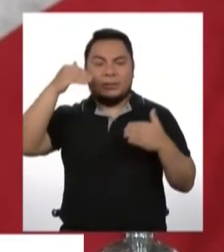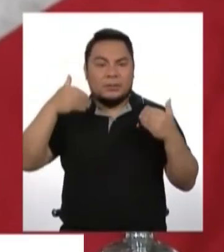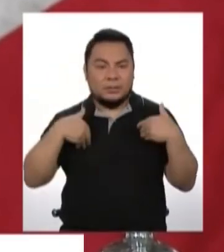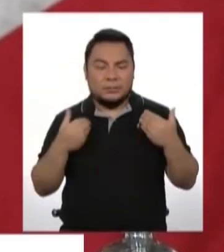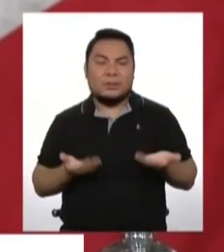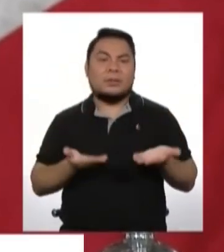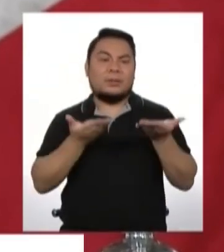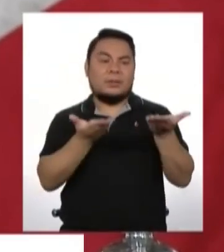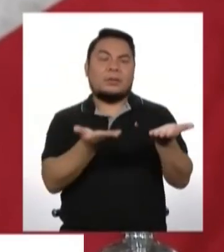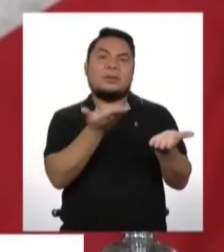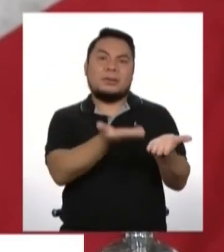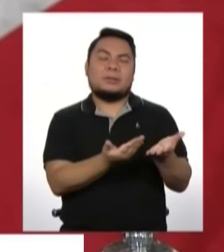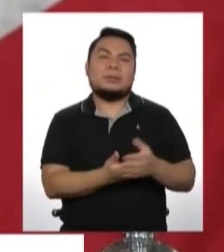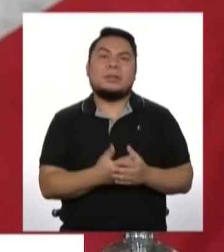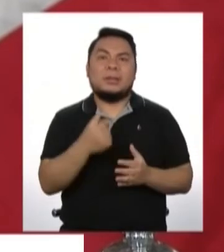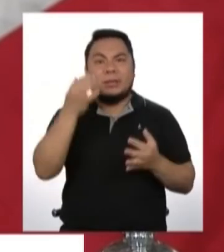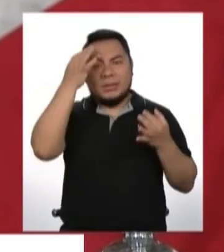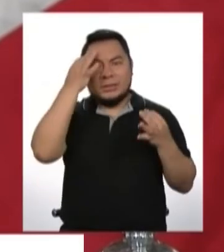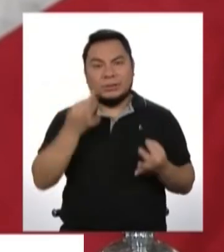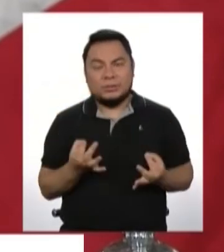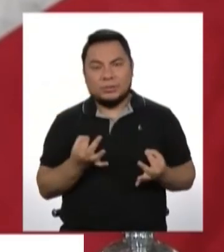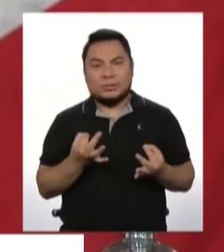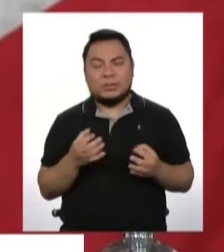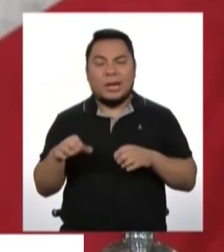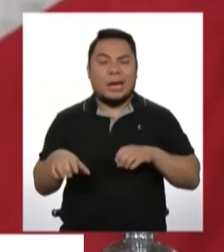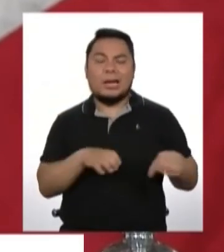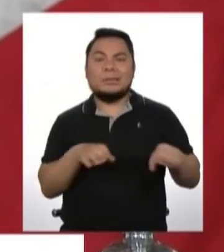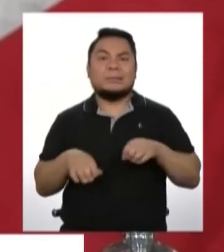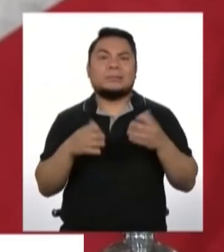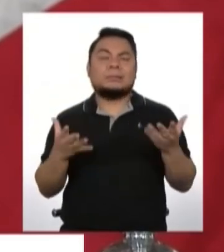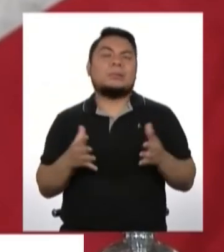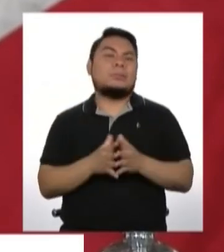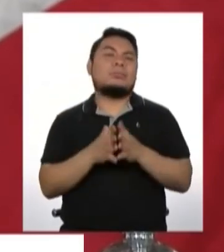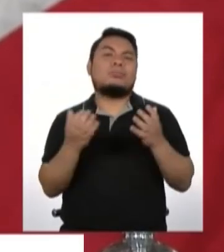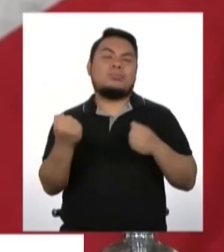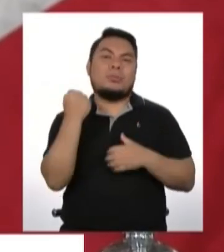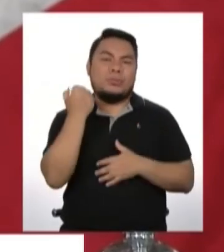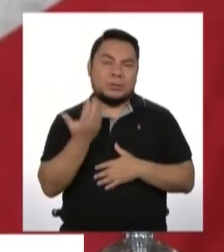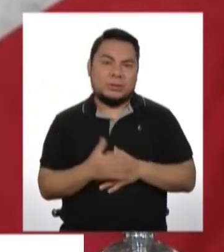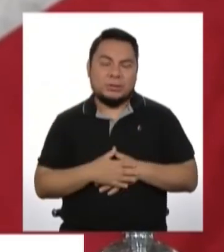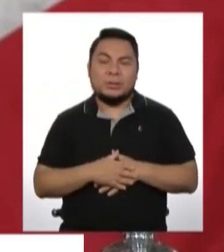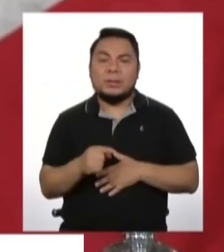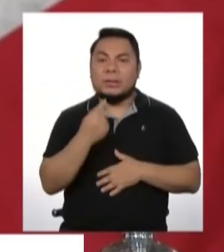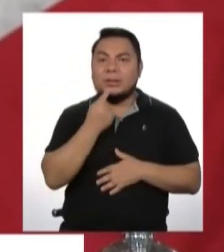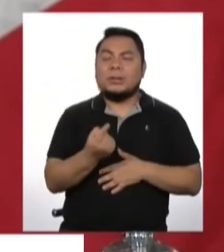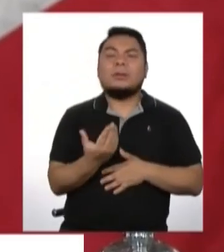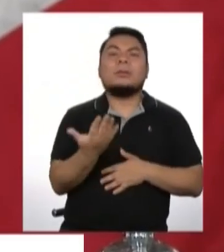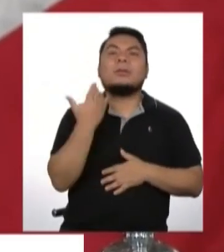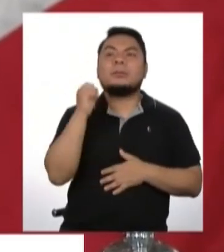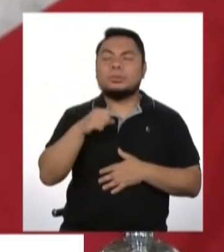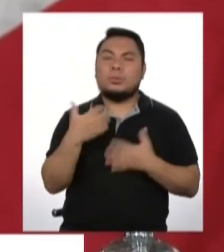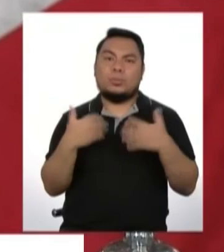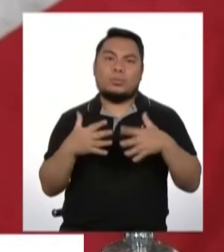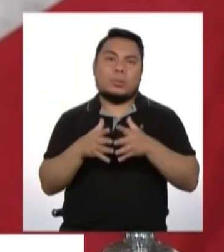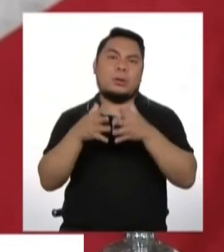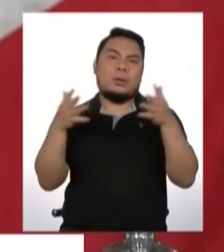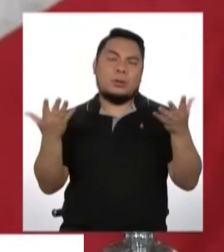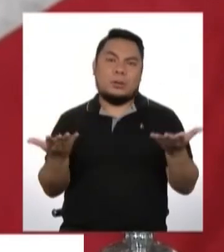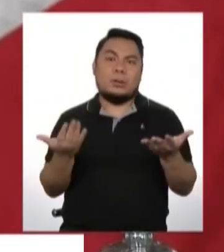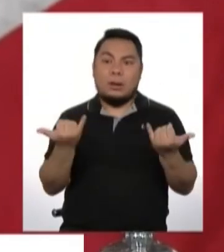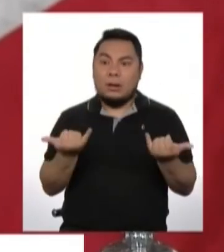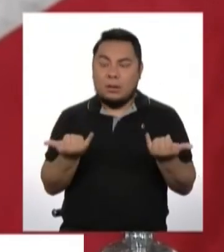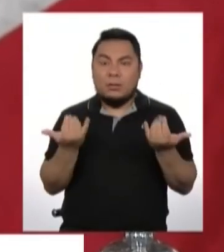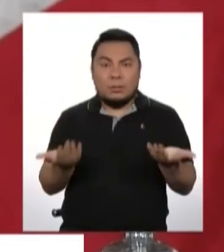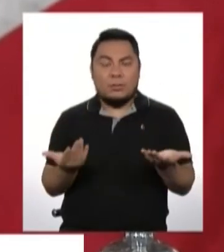que dar este tipo de decisiones y acciones que son muy potentes y que son inéditas. La situación que